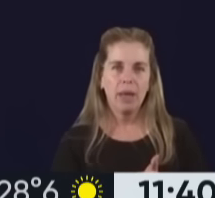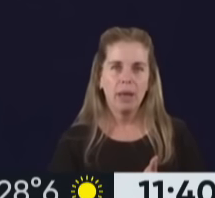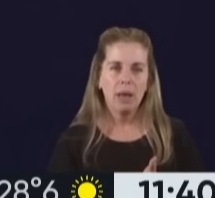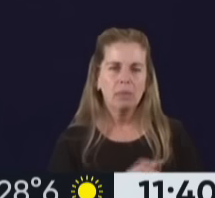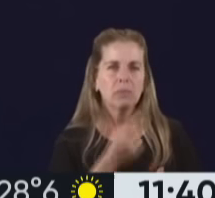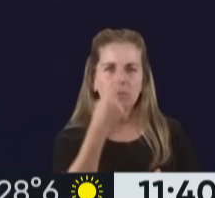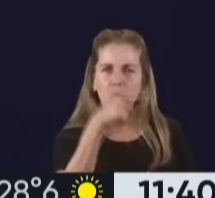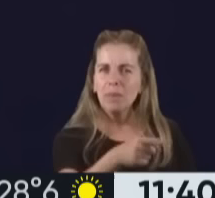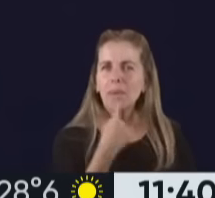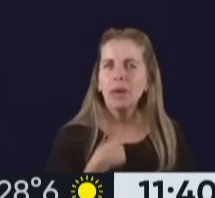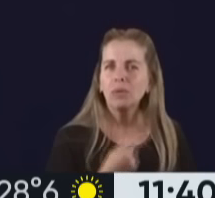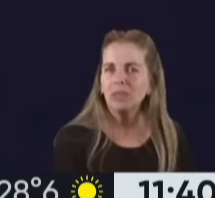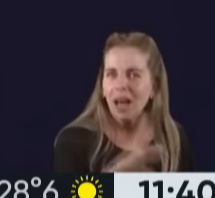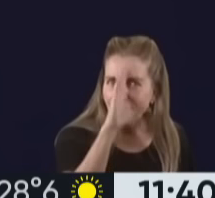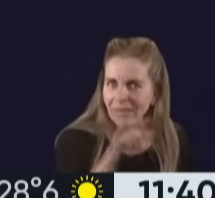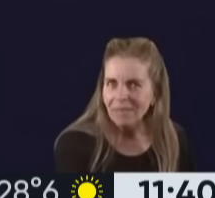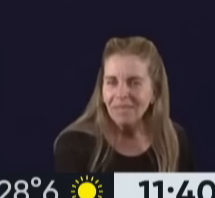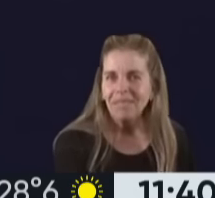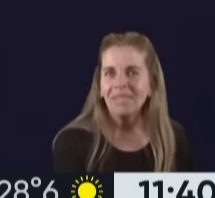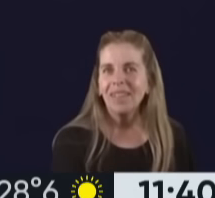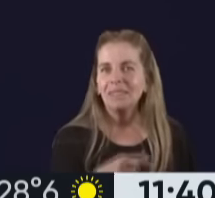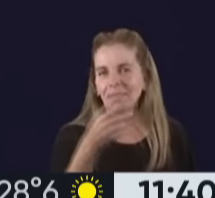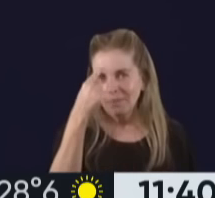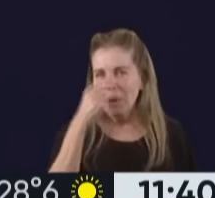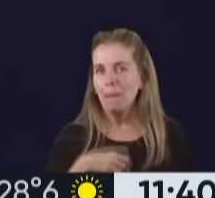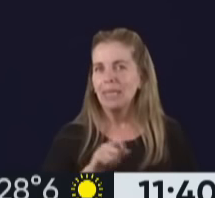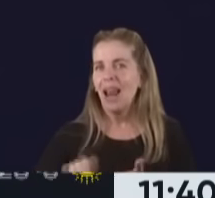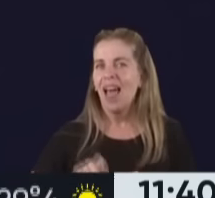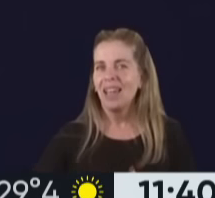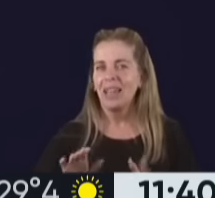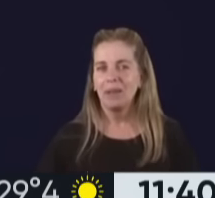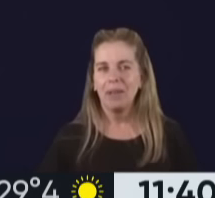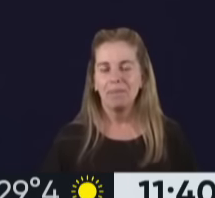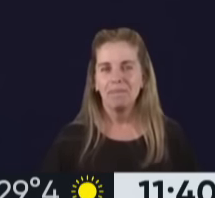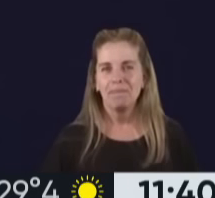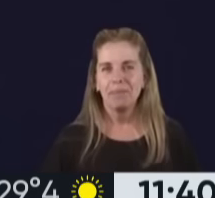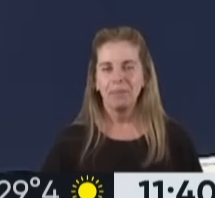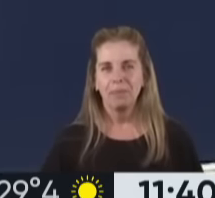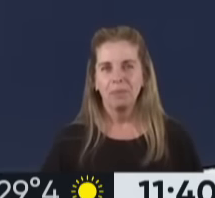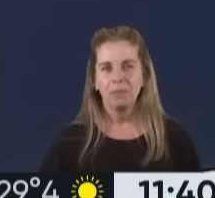¿Cuál fue la otra pregunta? Perdón. Me las voy a empezar a anotar, me tengo que traer lapicera. Voy a empezar a anotar las preguntas.